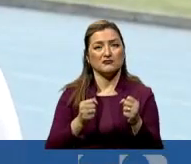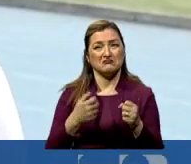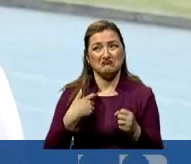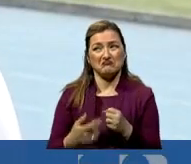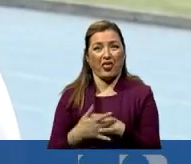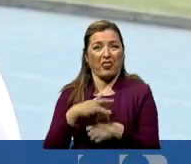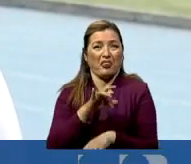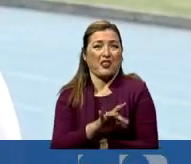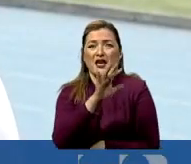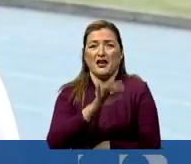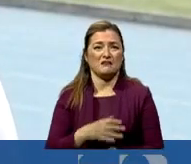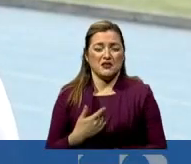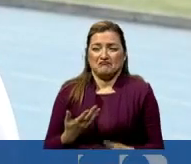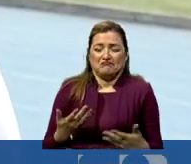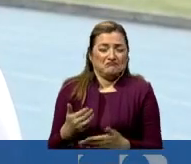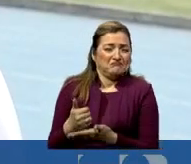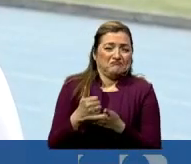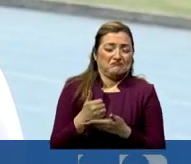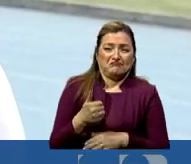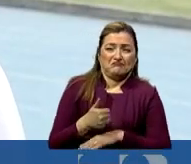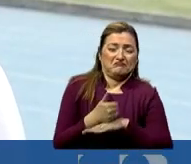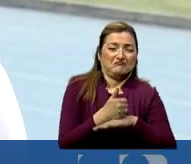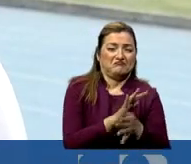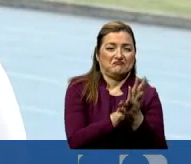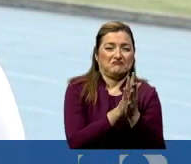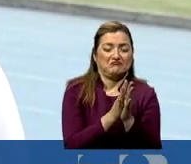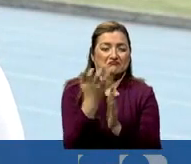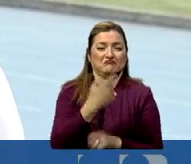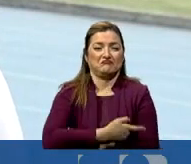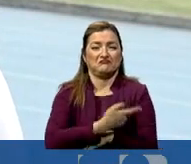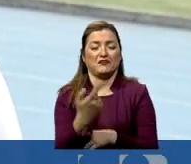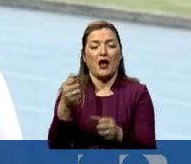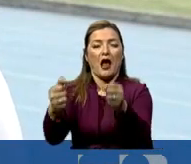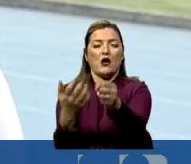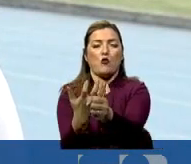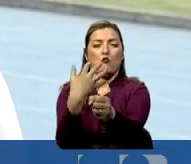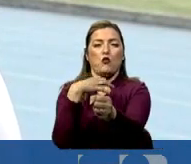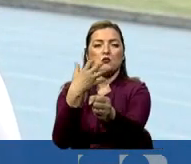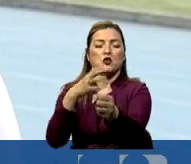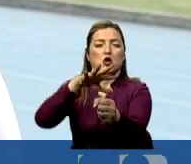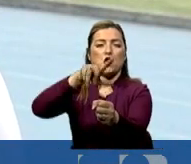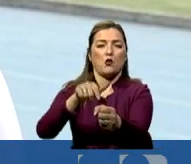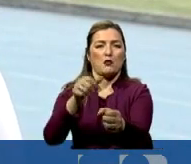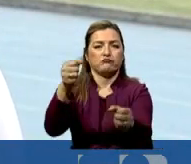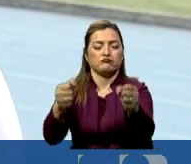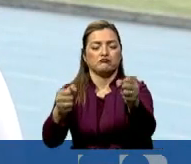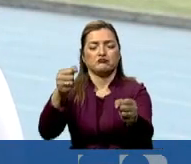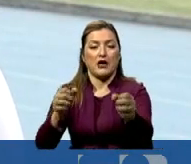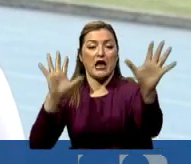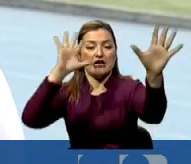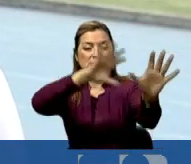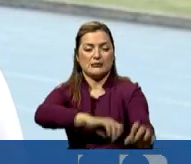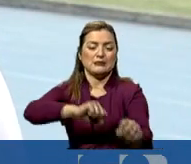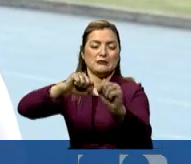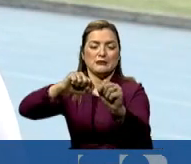hace 15 días hubo un robo de una volqueta le cogieron a un compañero y los